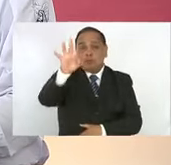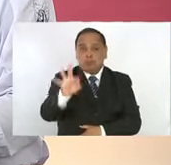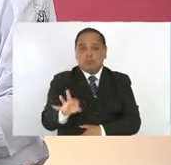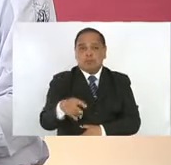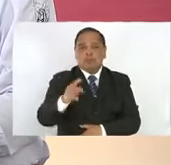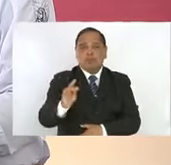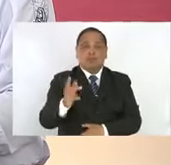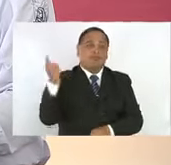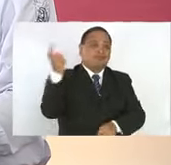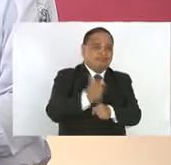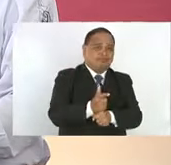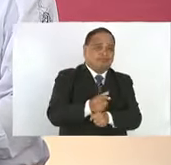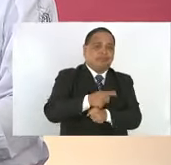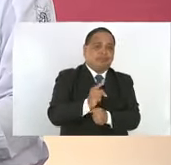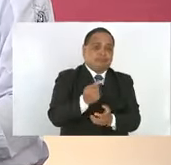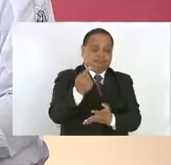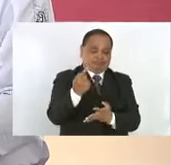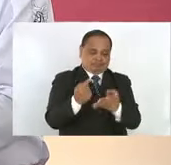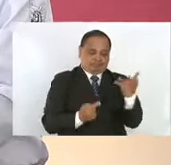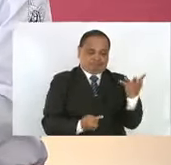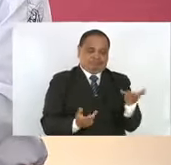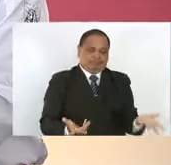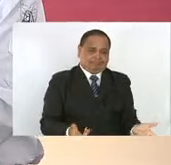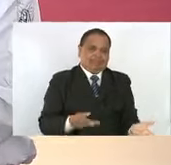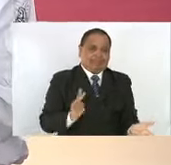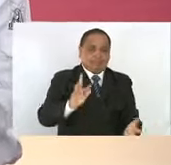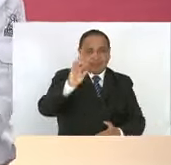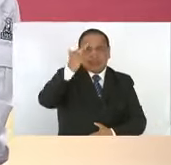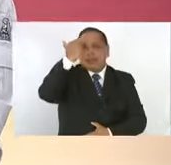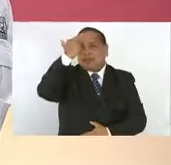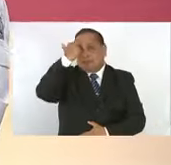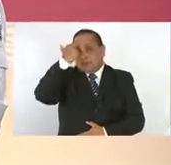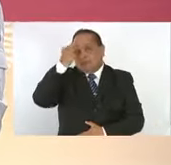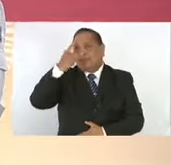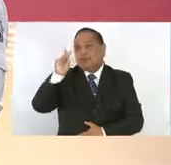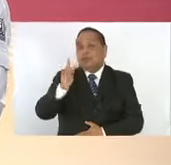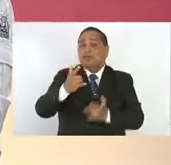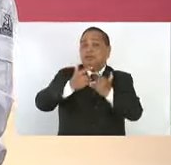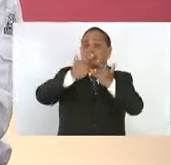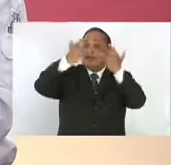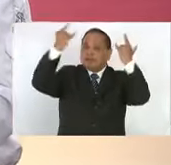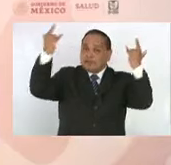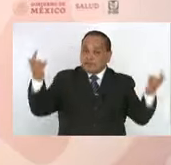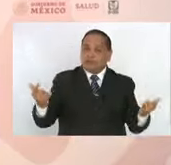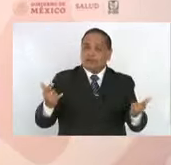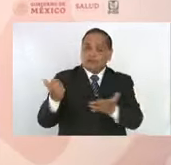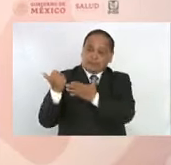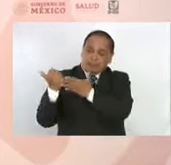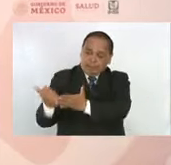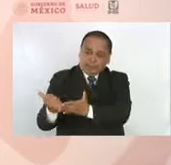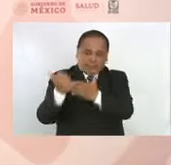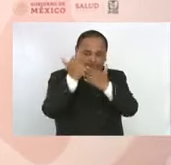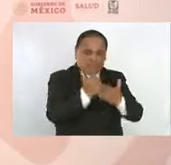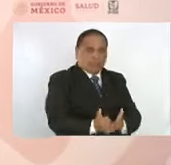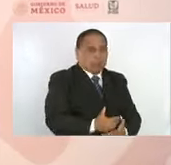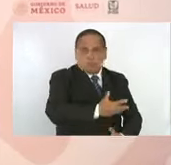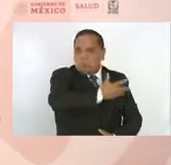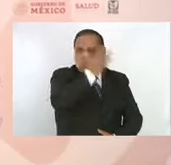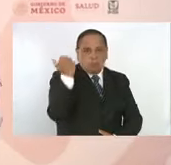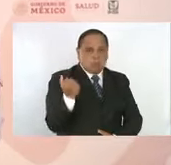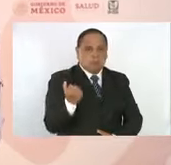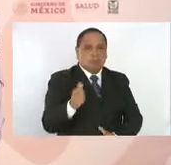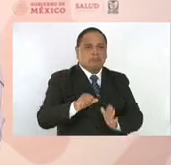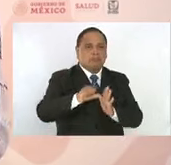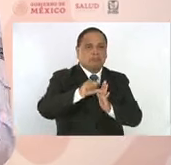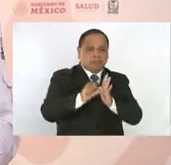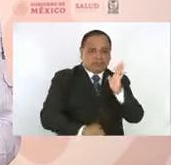sentencia, pero no contaban o no recordaban o no sabían de esta bella historia de solidaridad entre nuestros pueblos. Fue así como en julio